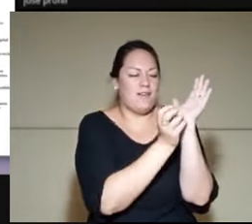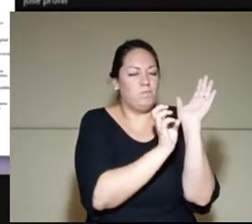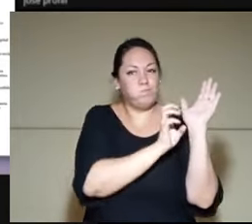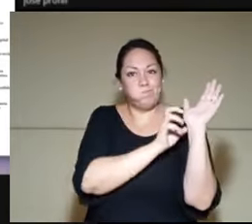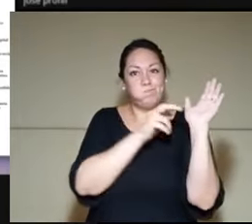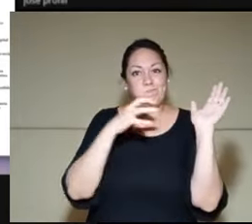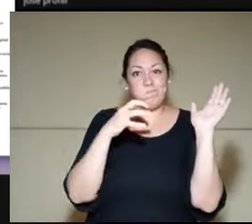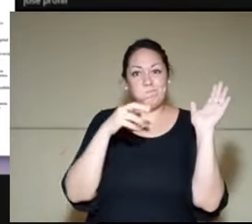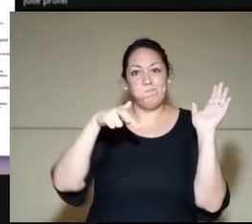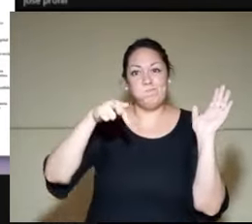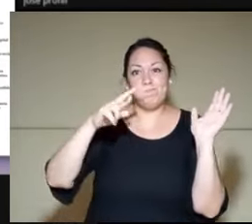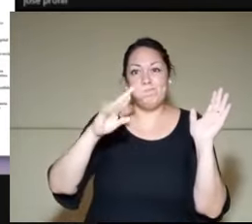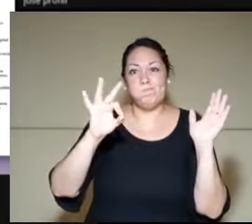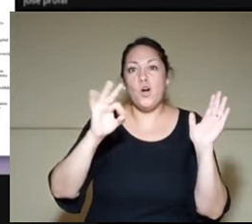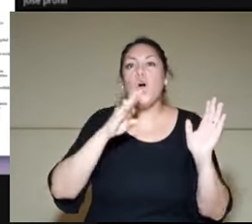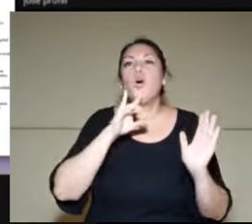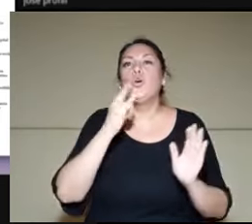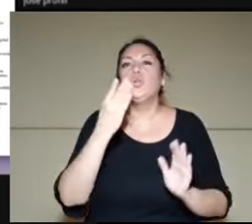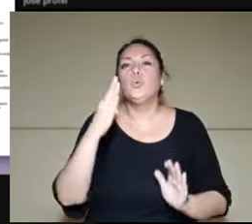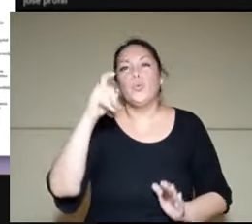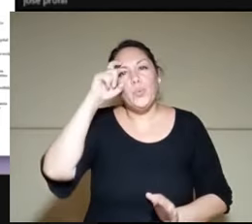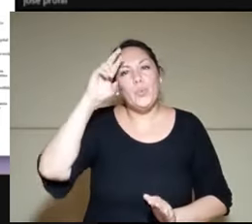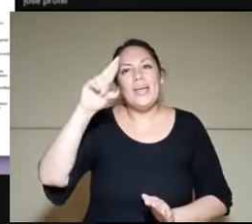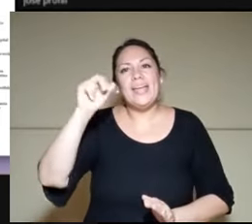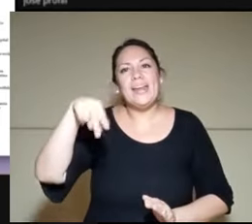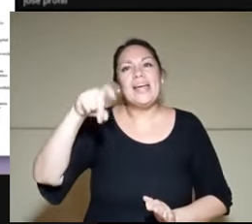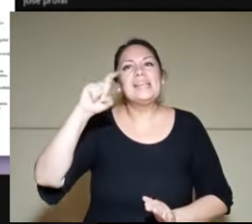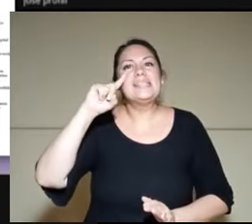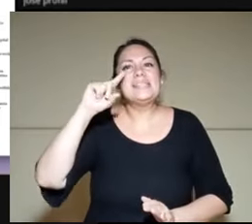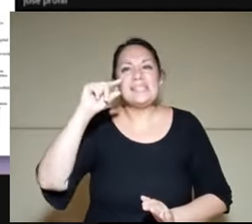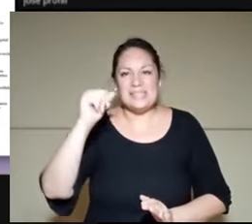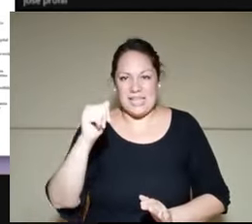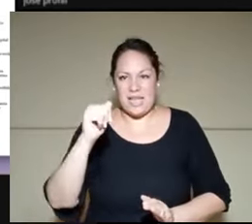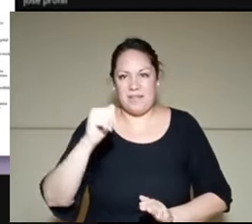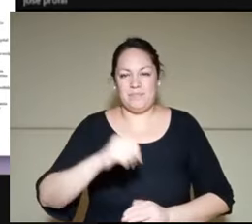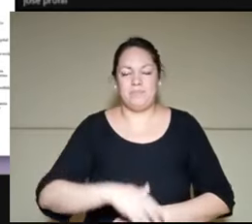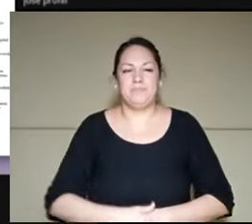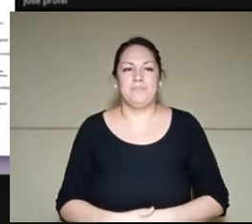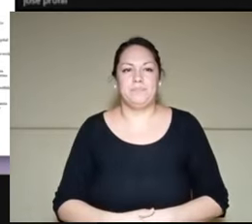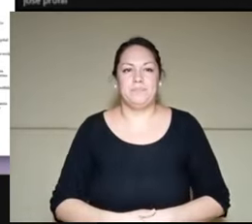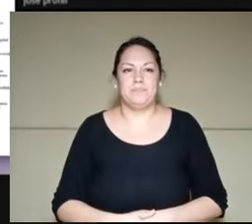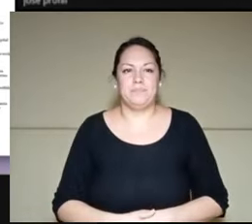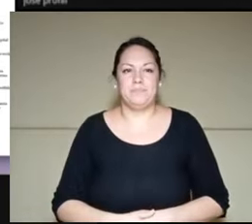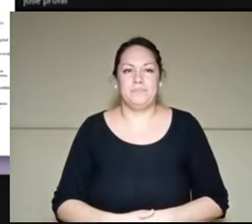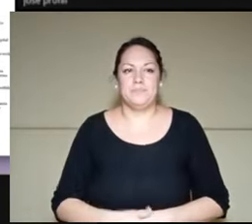es esta, la protuberancia anular. La protuberancia. ¿Sí?